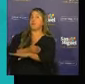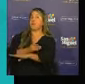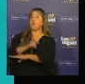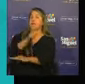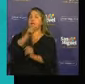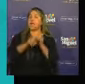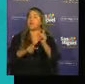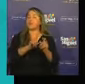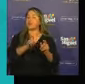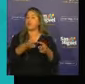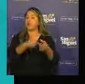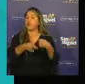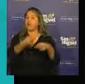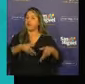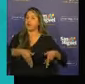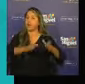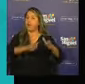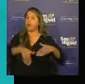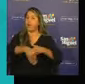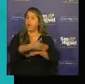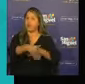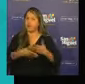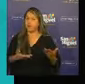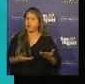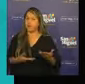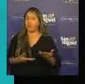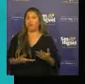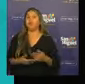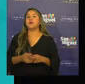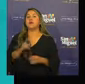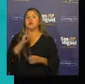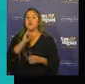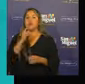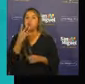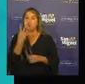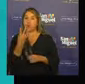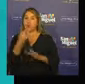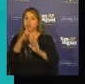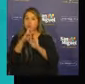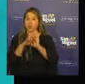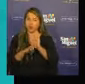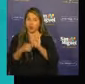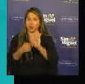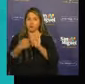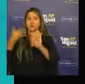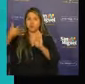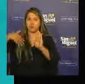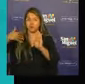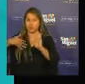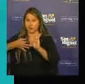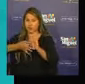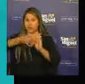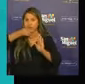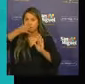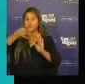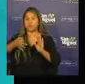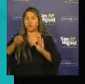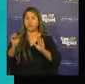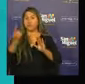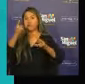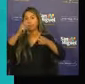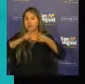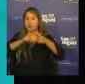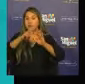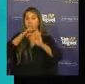también acompañamiento. Y desde ahí tenemos 4 programas que me parece muy importante mencionar. Primero, que